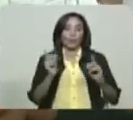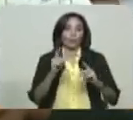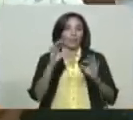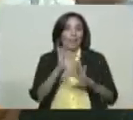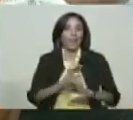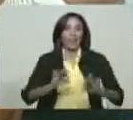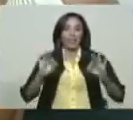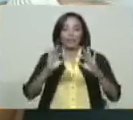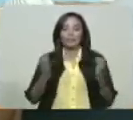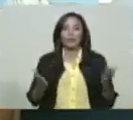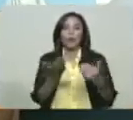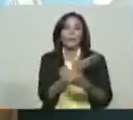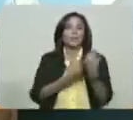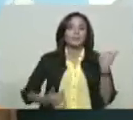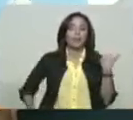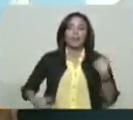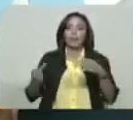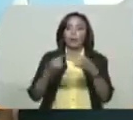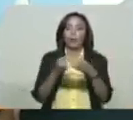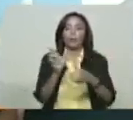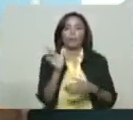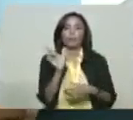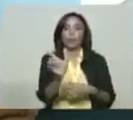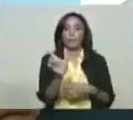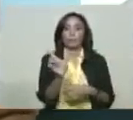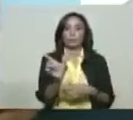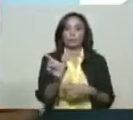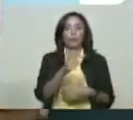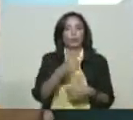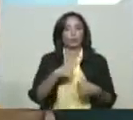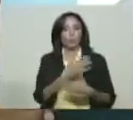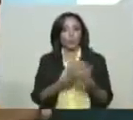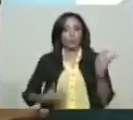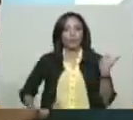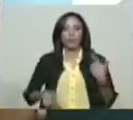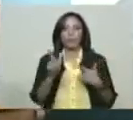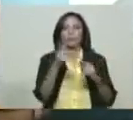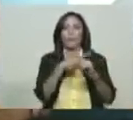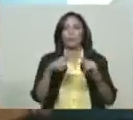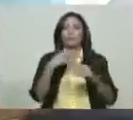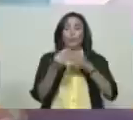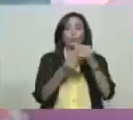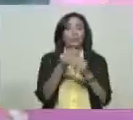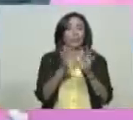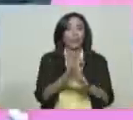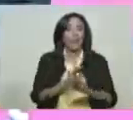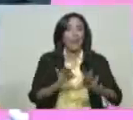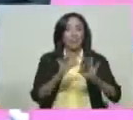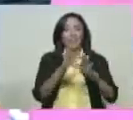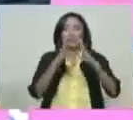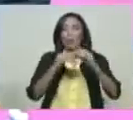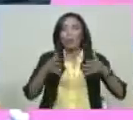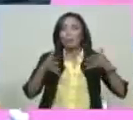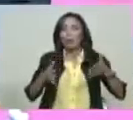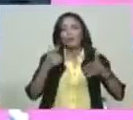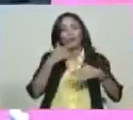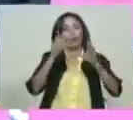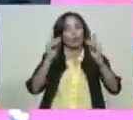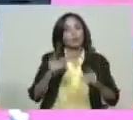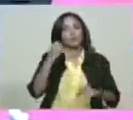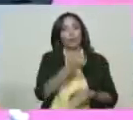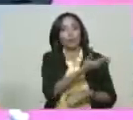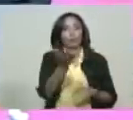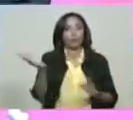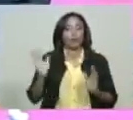del partido de Chávez, del partido de la Revolución, del Partido Socialista Unido de Venezuela, acepto la decisión del